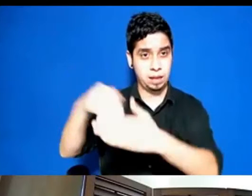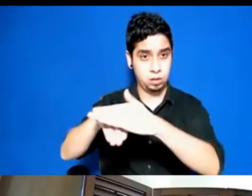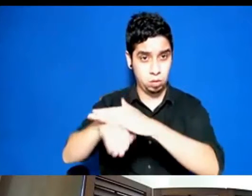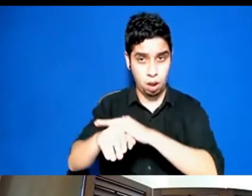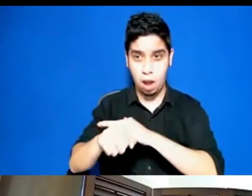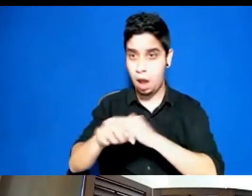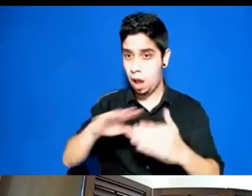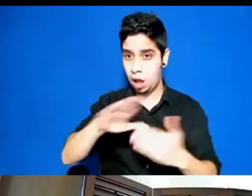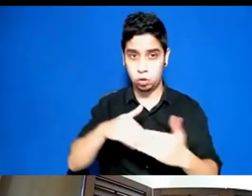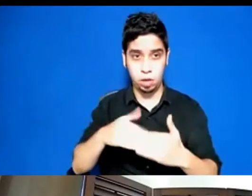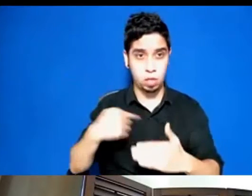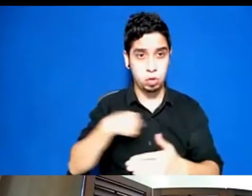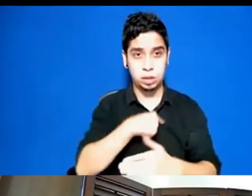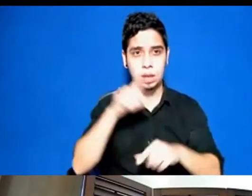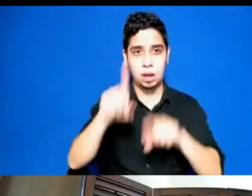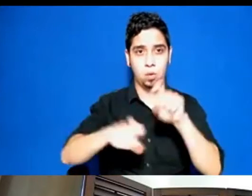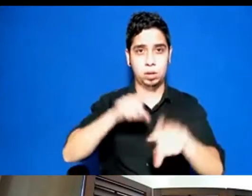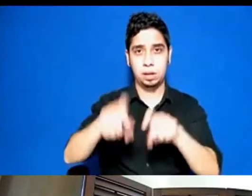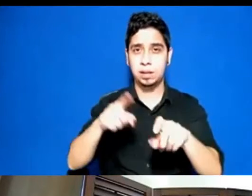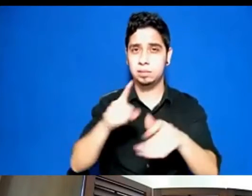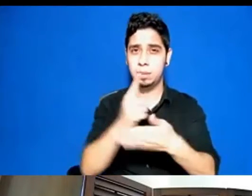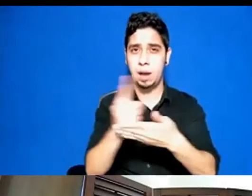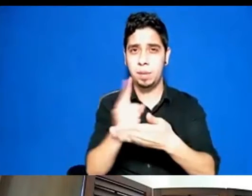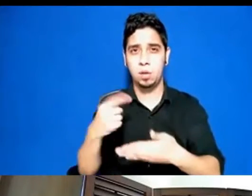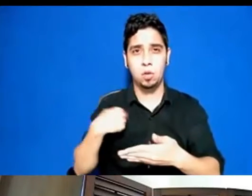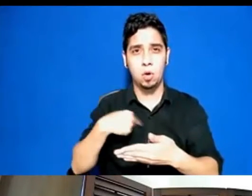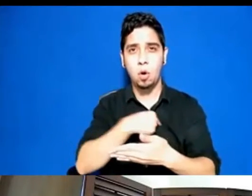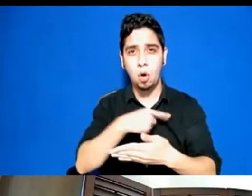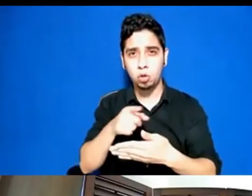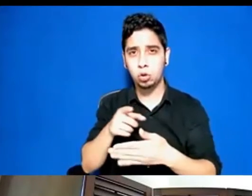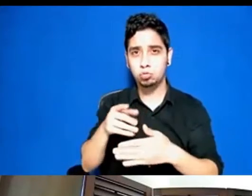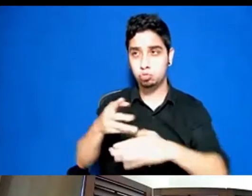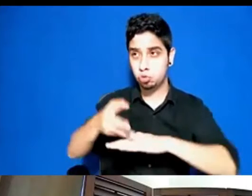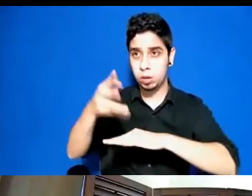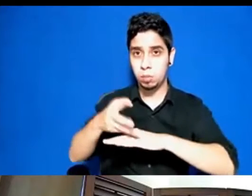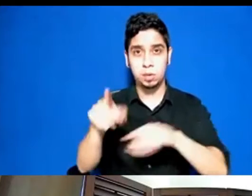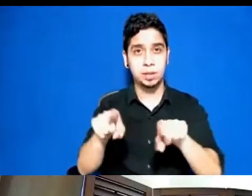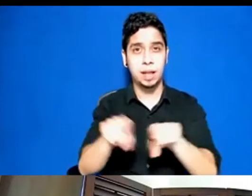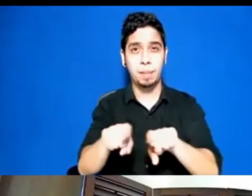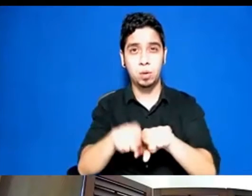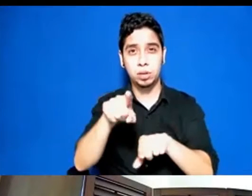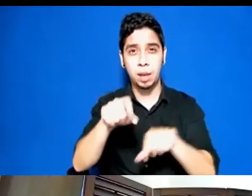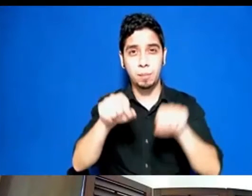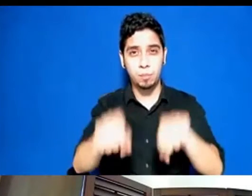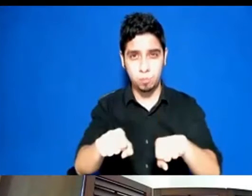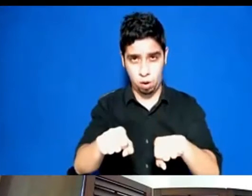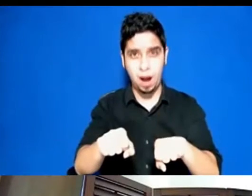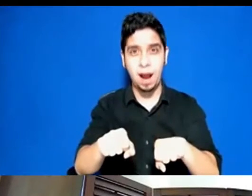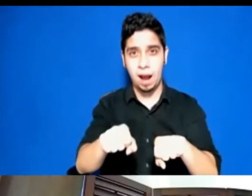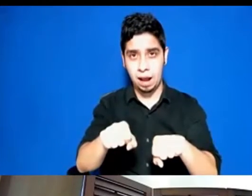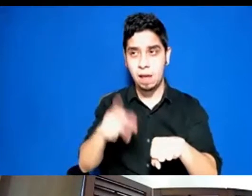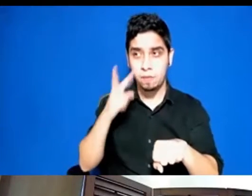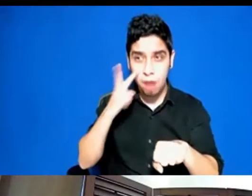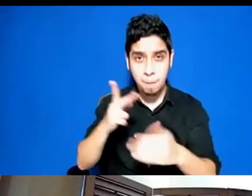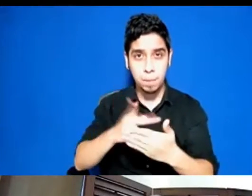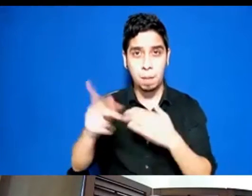todas nuestras encuestas que semana tras semana vamos haciendo aquí en el programa. Y también puede accesar a los programas pasados de Arte